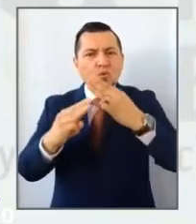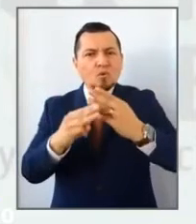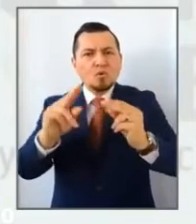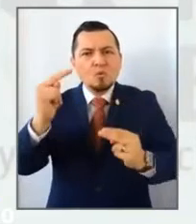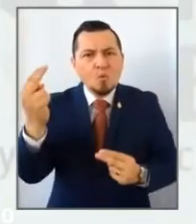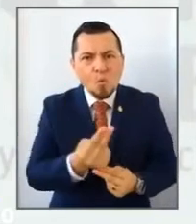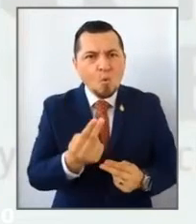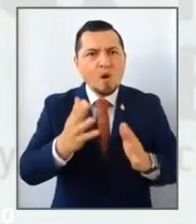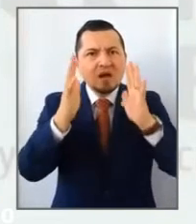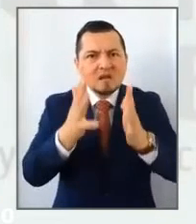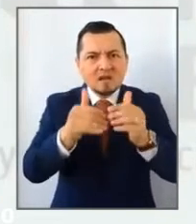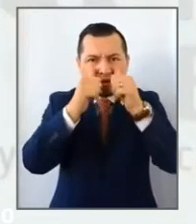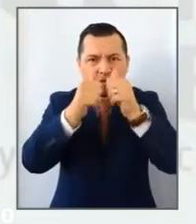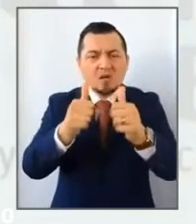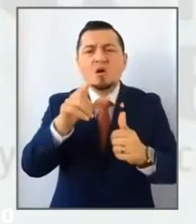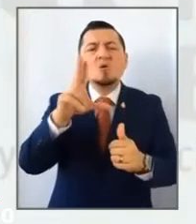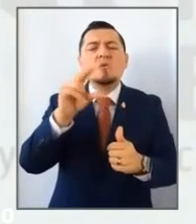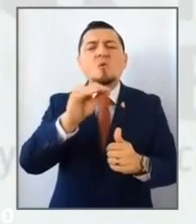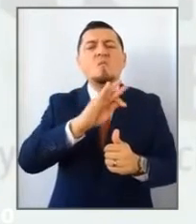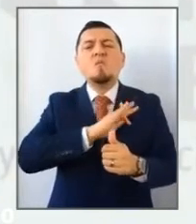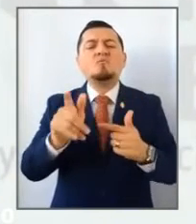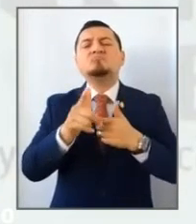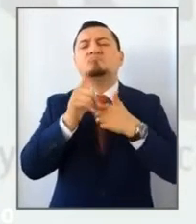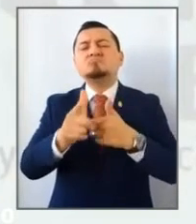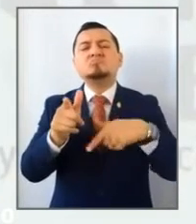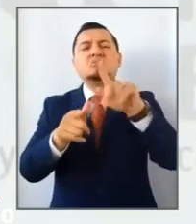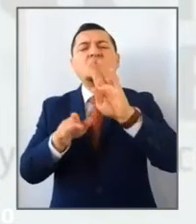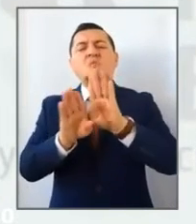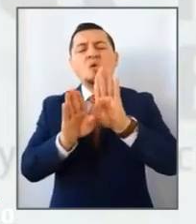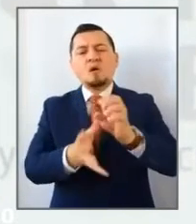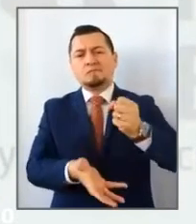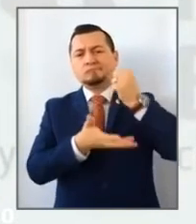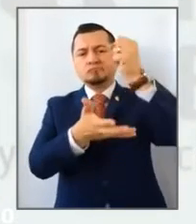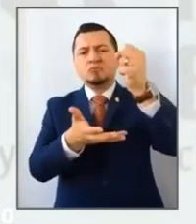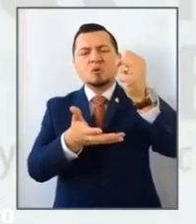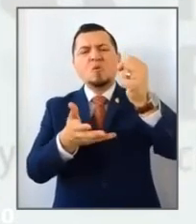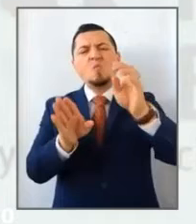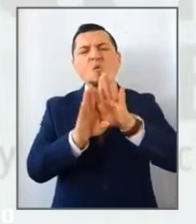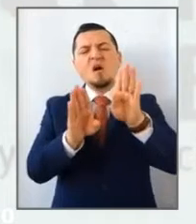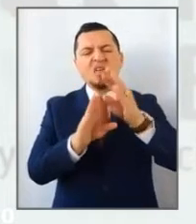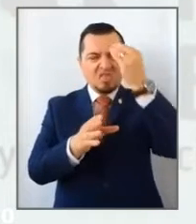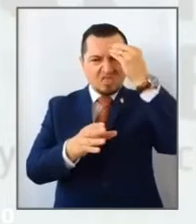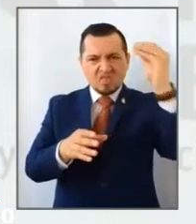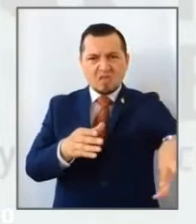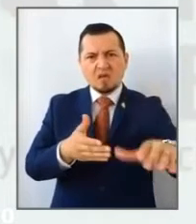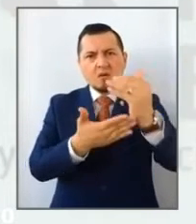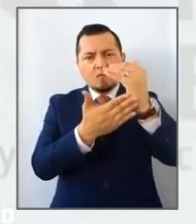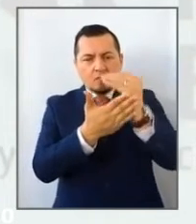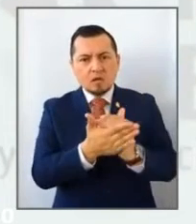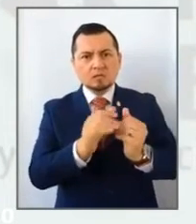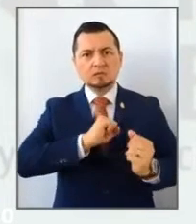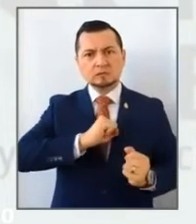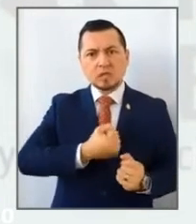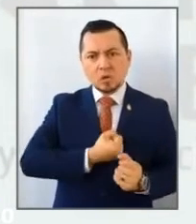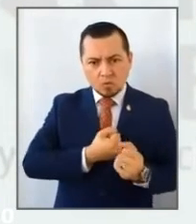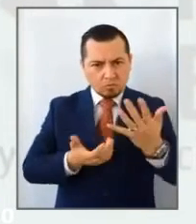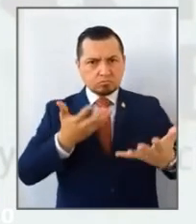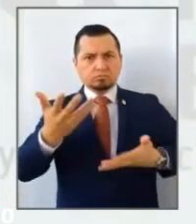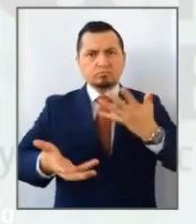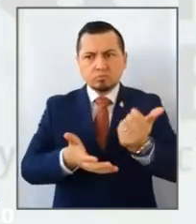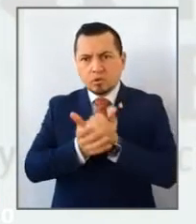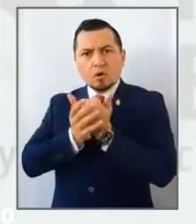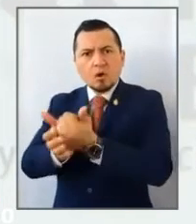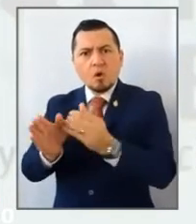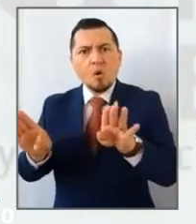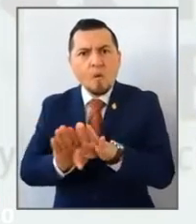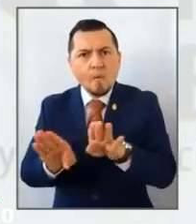podemos permitir que desde el presupuesto se desfalque a nuestro sistema de salud para obligarnos a